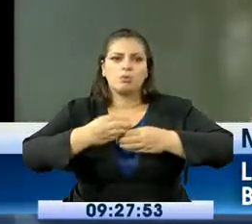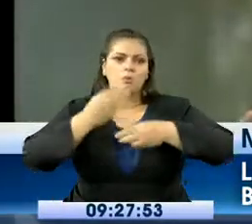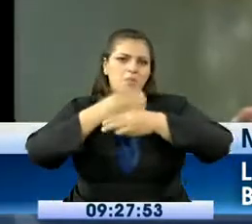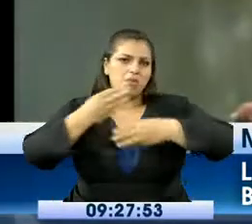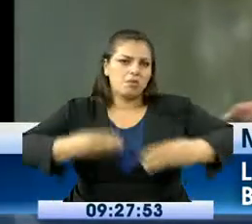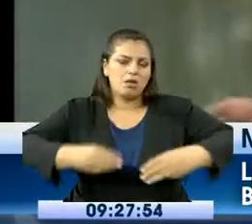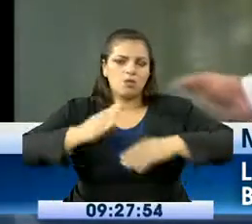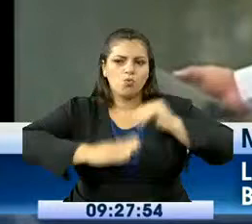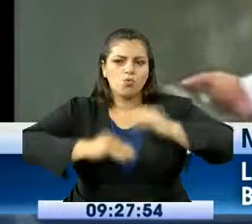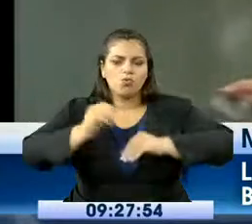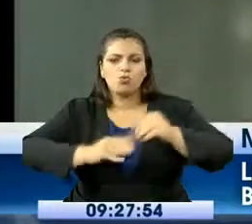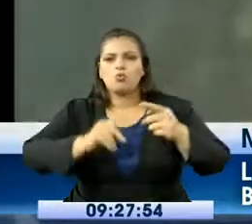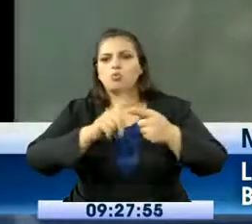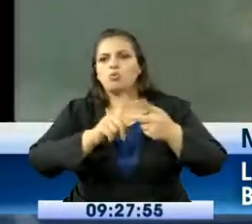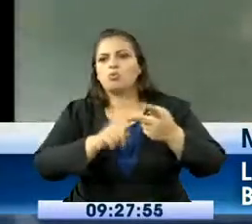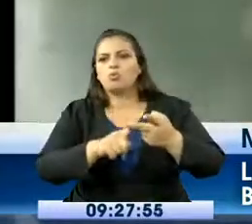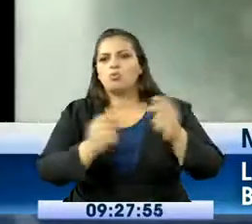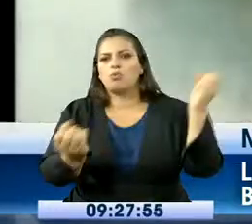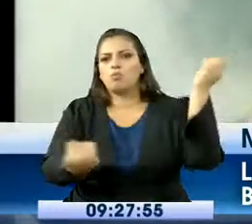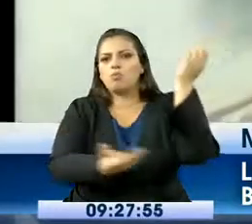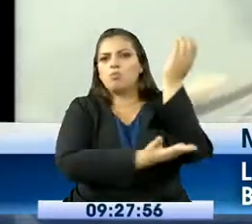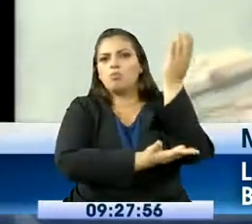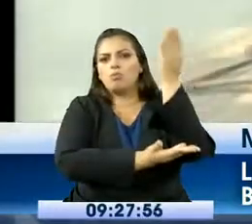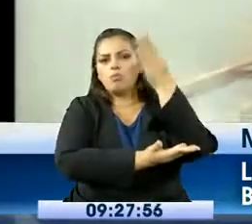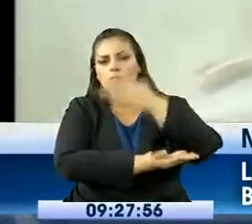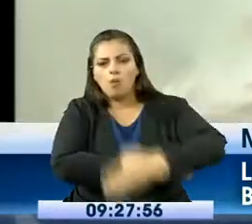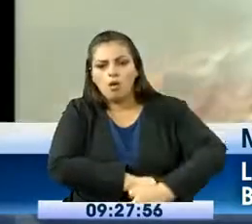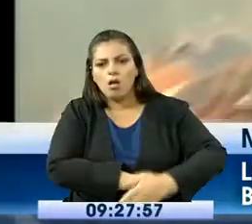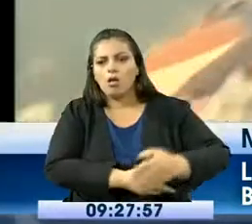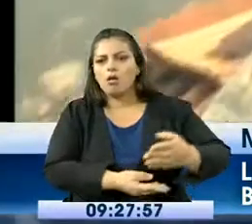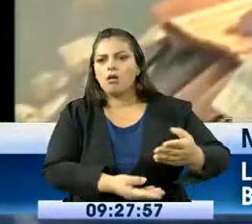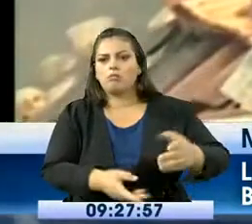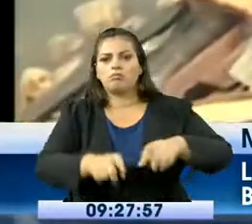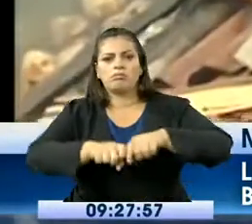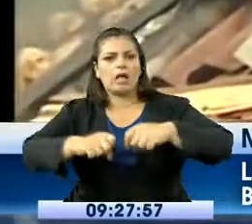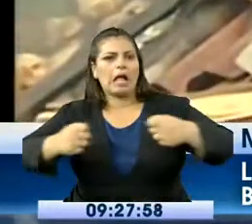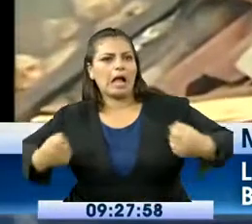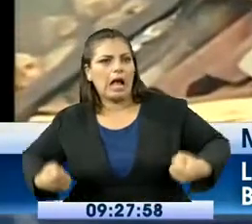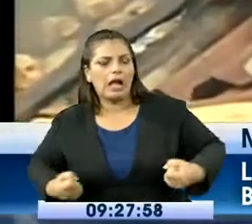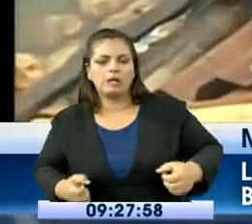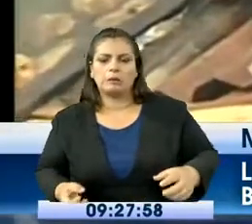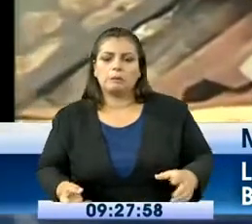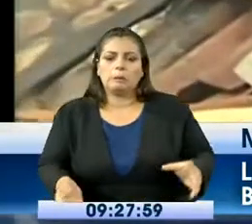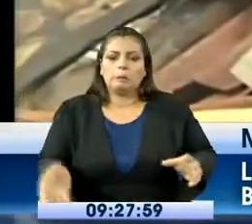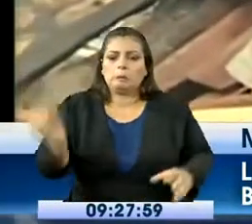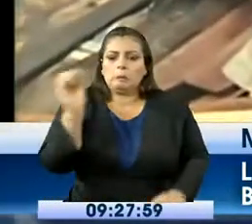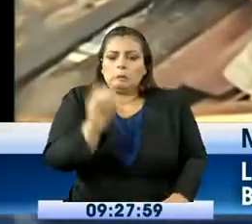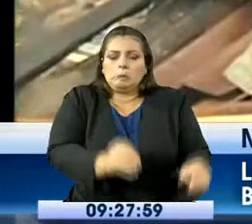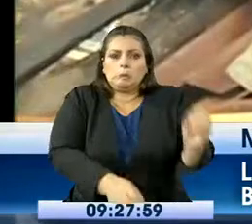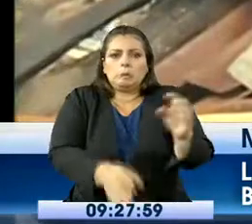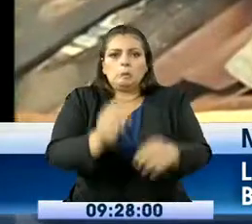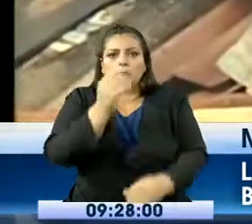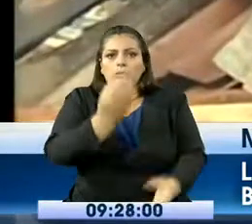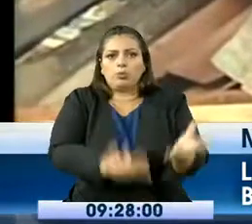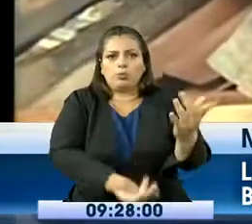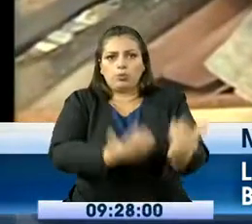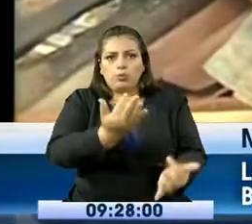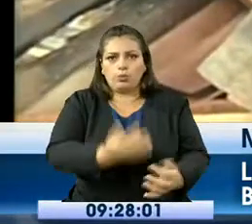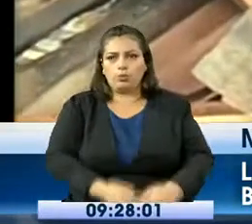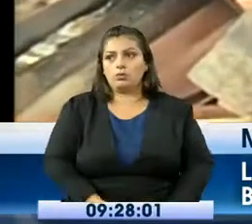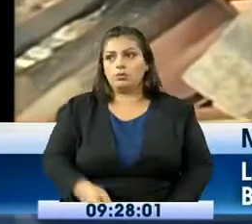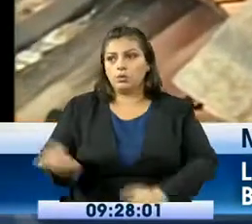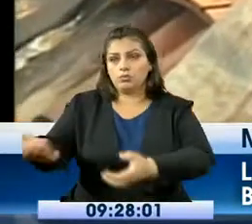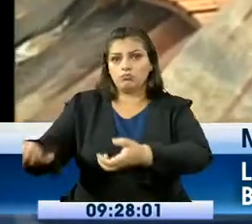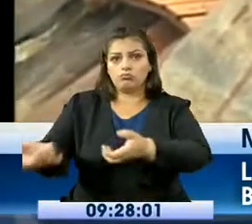poder ellos deshacerse de los materiales como madera, cañas, ese tipo de material que el camión recolector no se lleva.